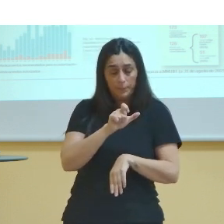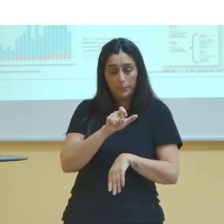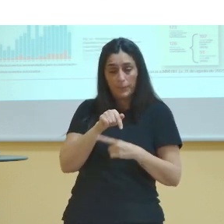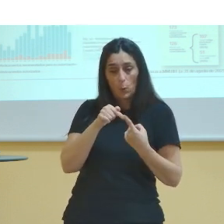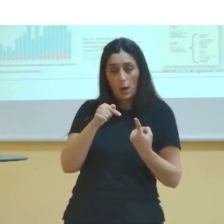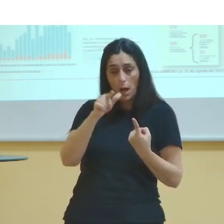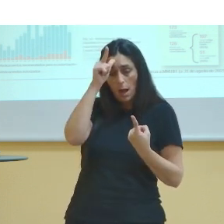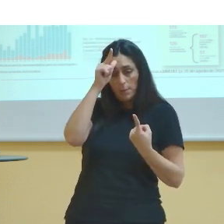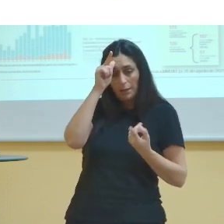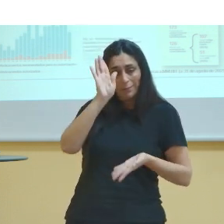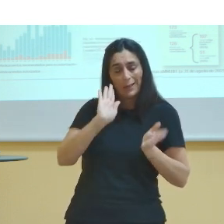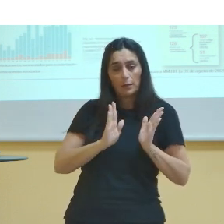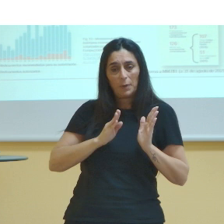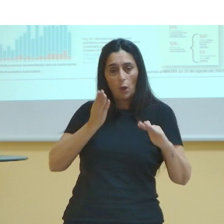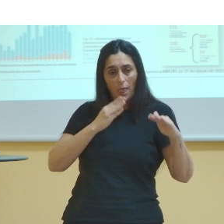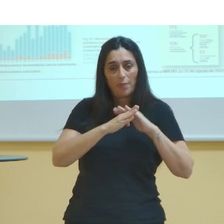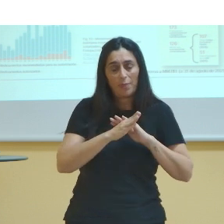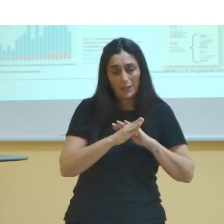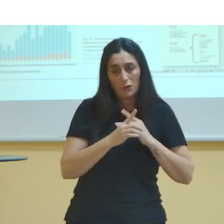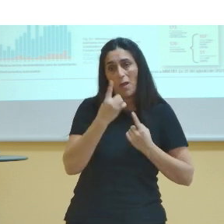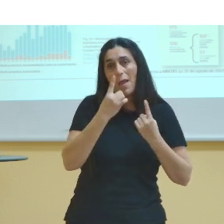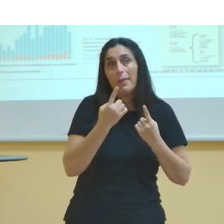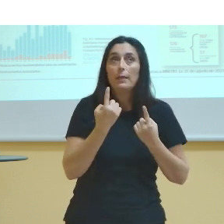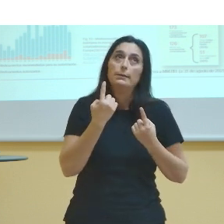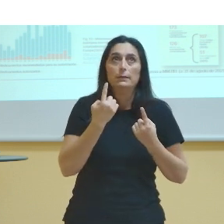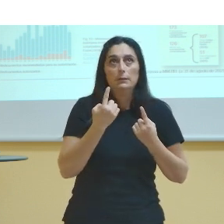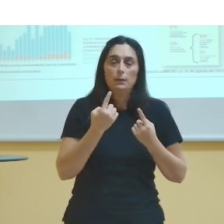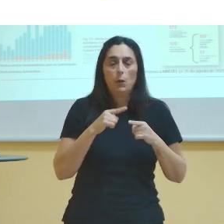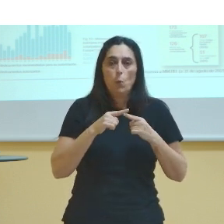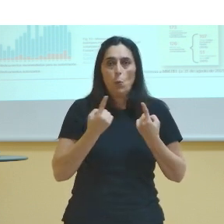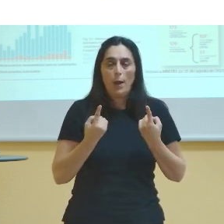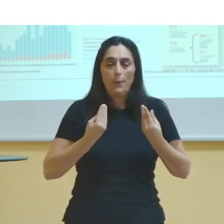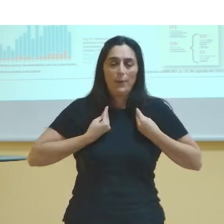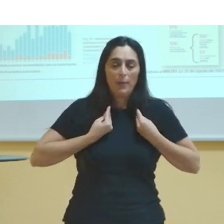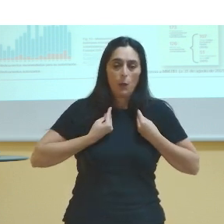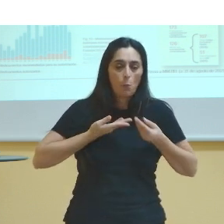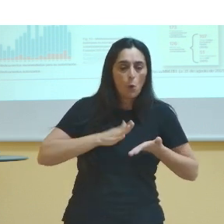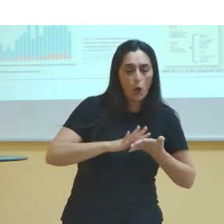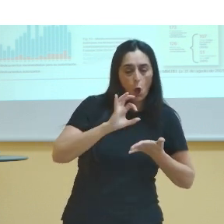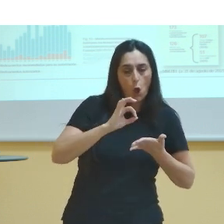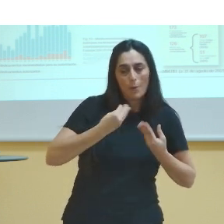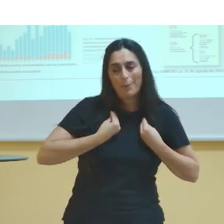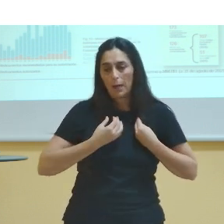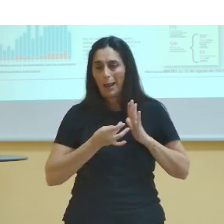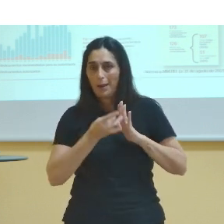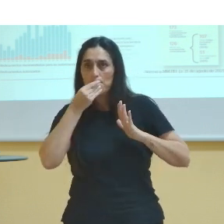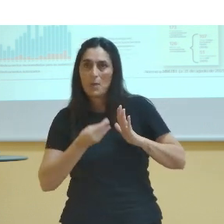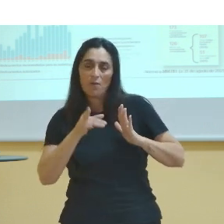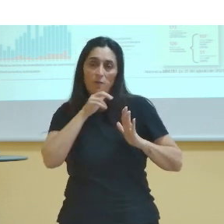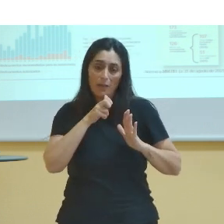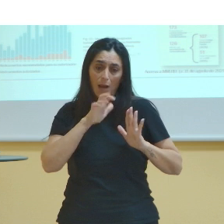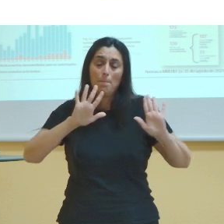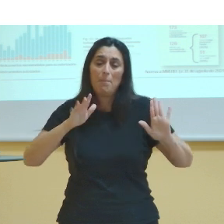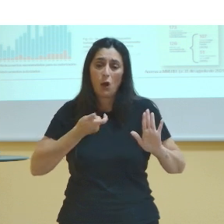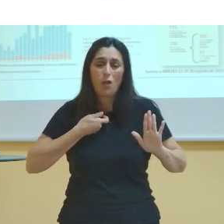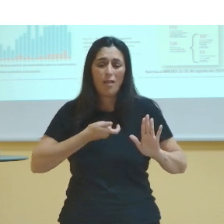un tratamiento que en muchos casos es la diferencia entre vivir o morir, o vivir bien o vivir fatal, pero que un paciente español